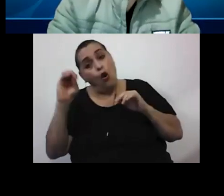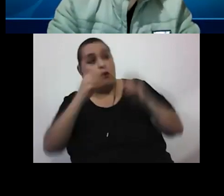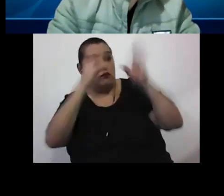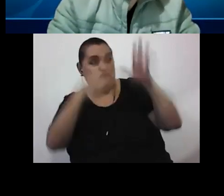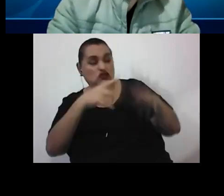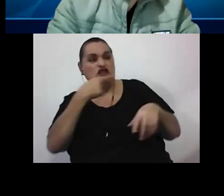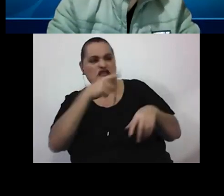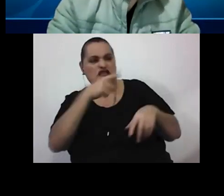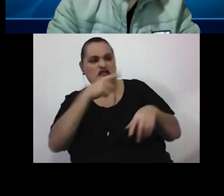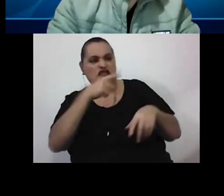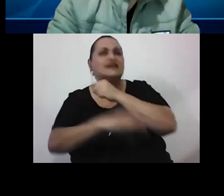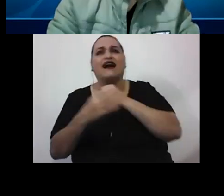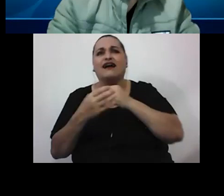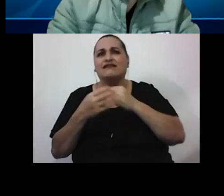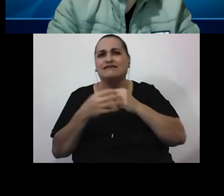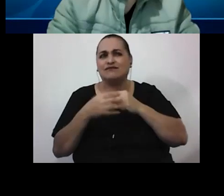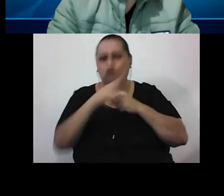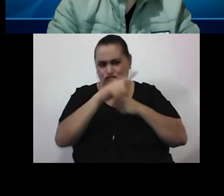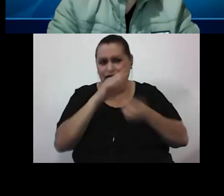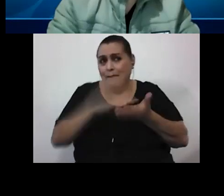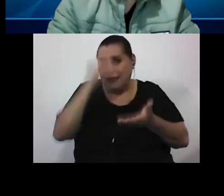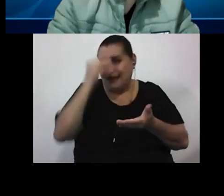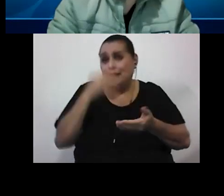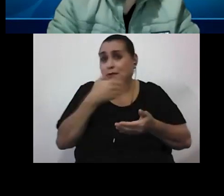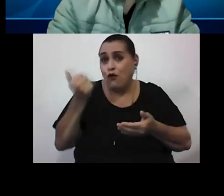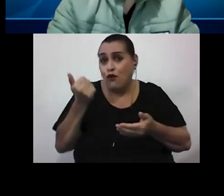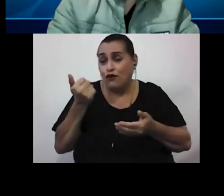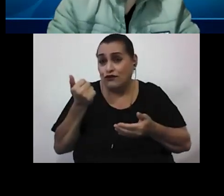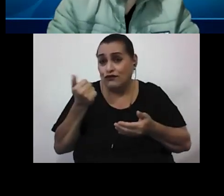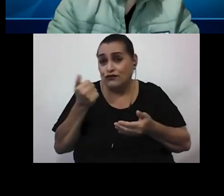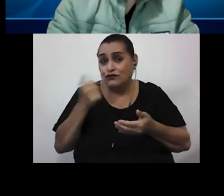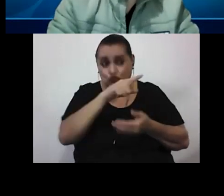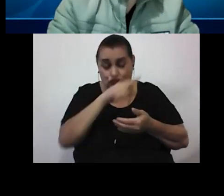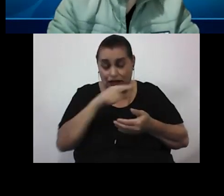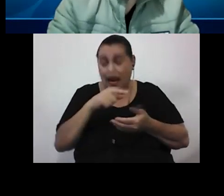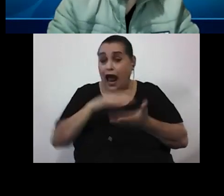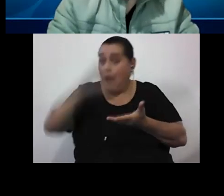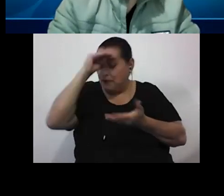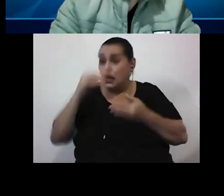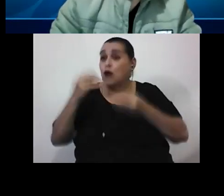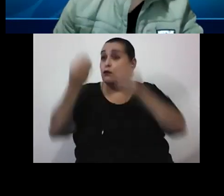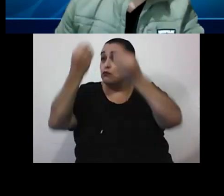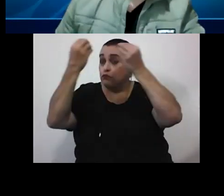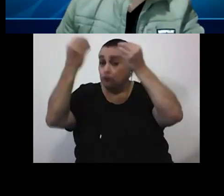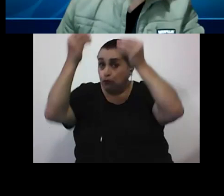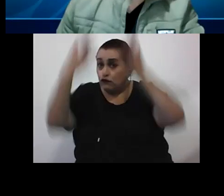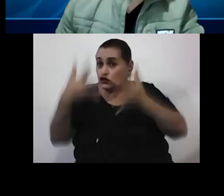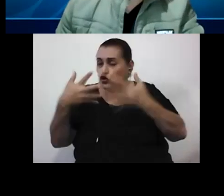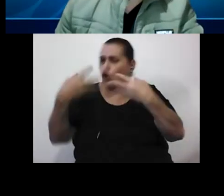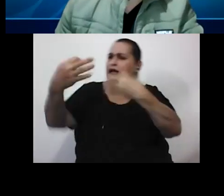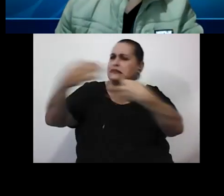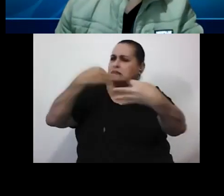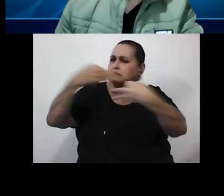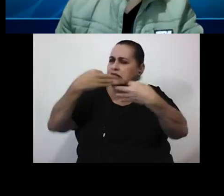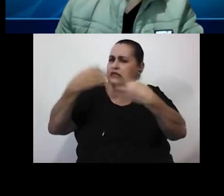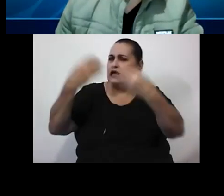¿Aprenderá usted mejor si su profesor le da información que necesita para tener éxito en un examen? ¿O no le da la